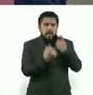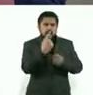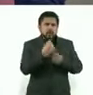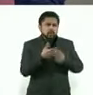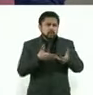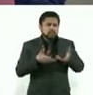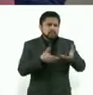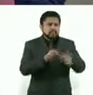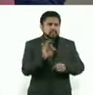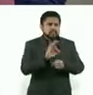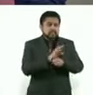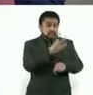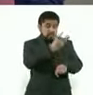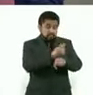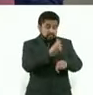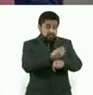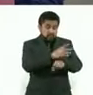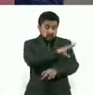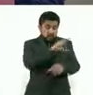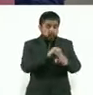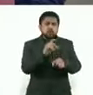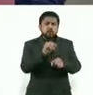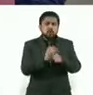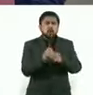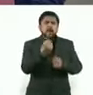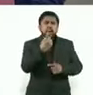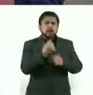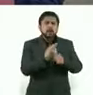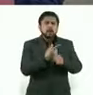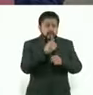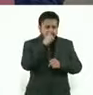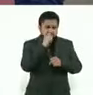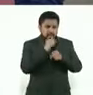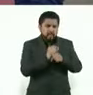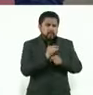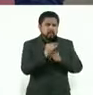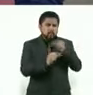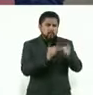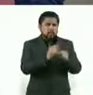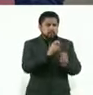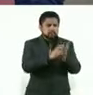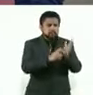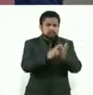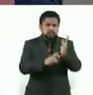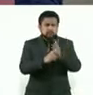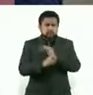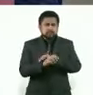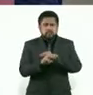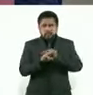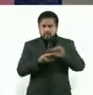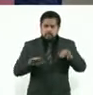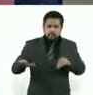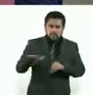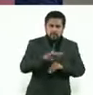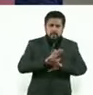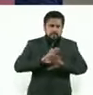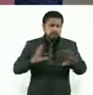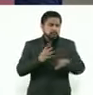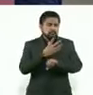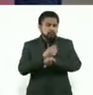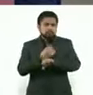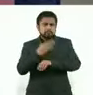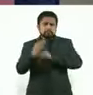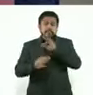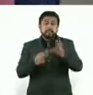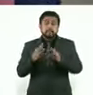requieren la repavimentación completa. Bueno, pues ahí ya llevamos más de 1 millón de metros cuadrados de superficie. Entonces,